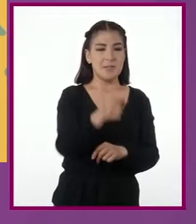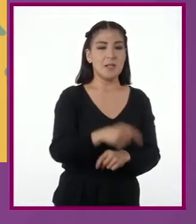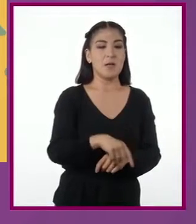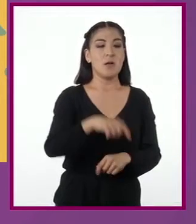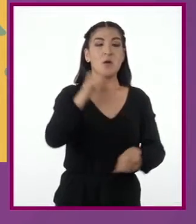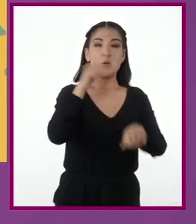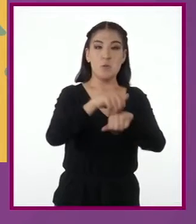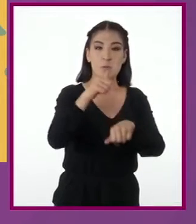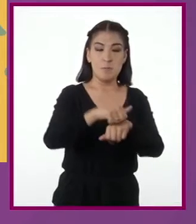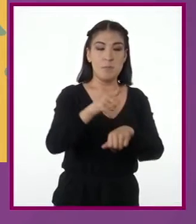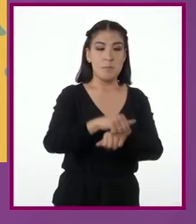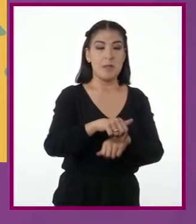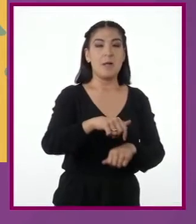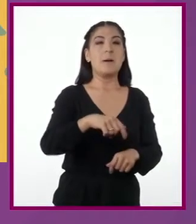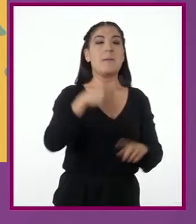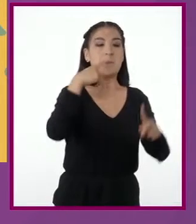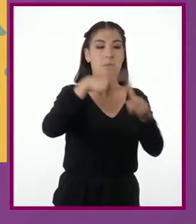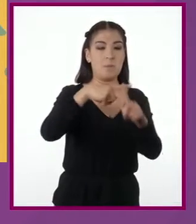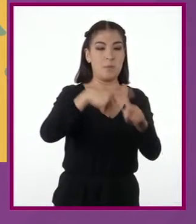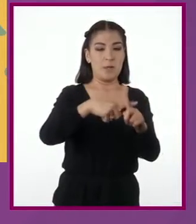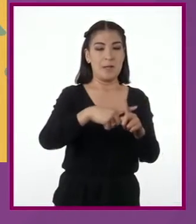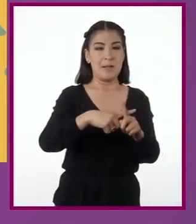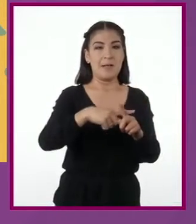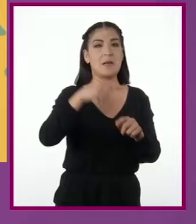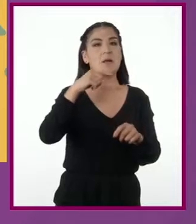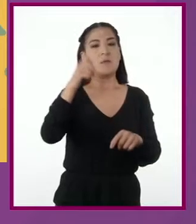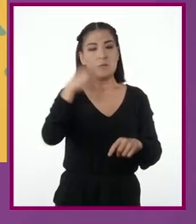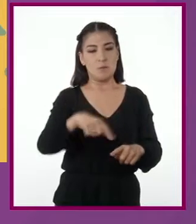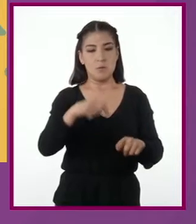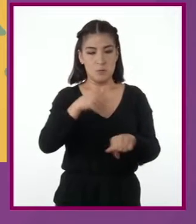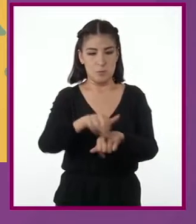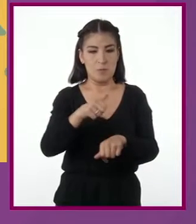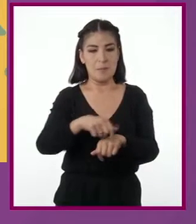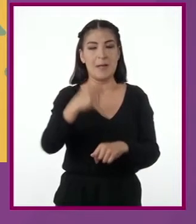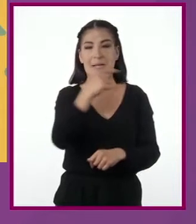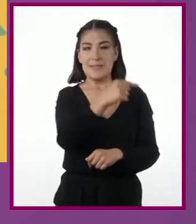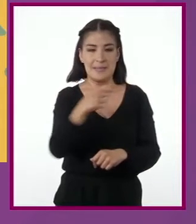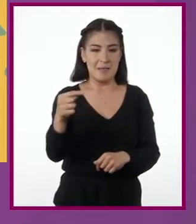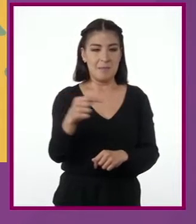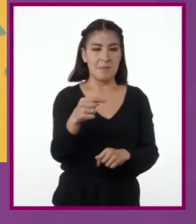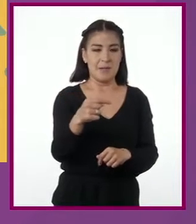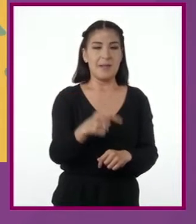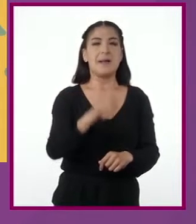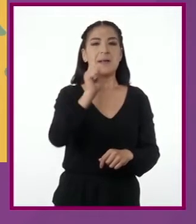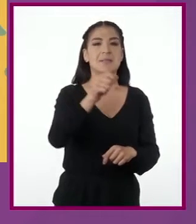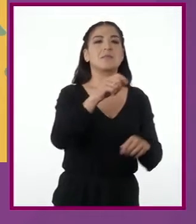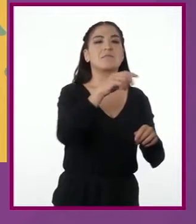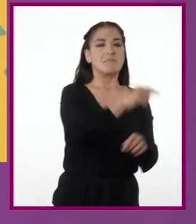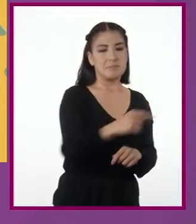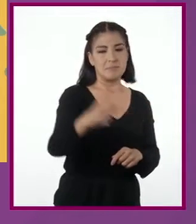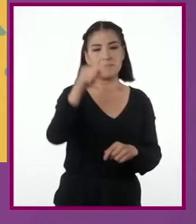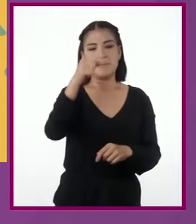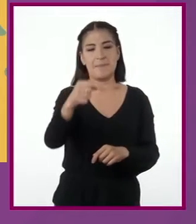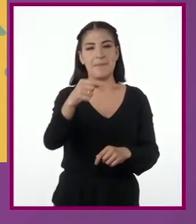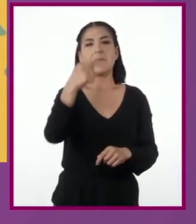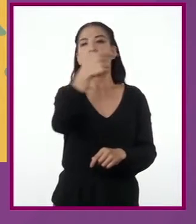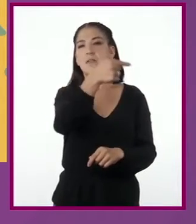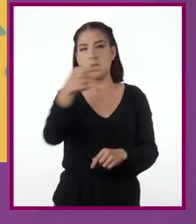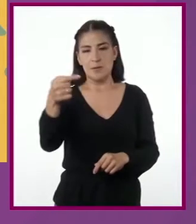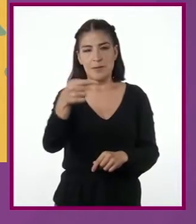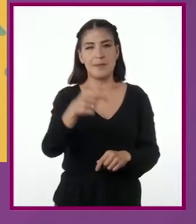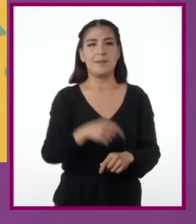número fraccionario positivo por un número fraccionario negativo, el signo del resultado es